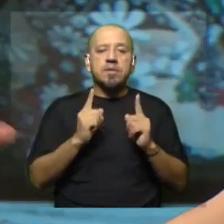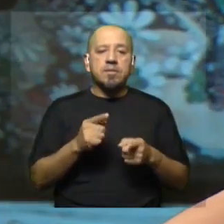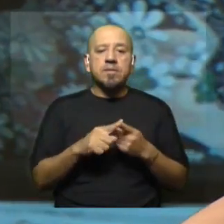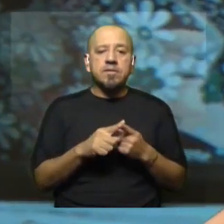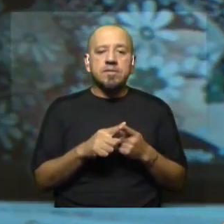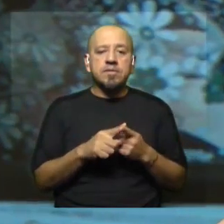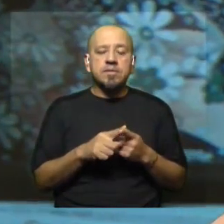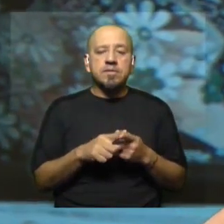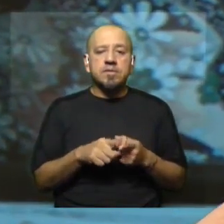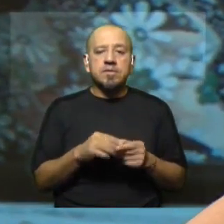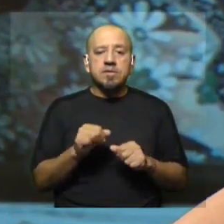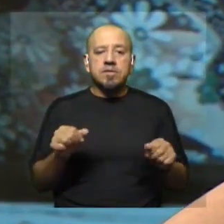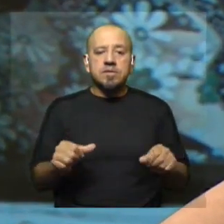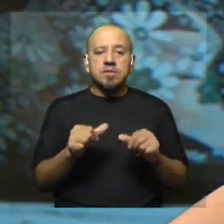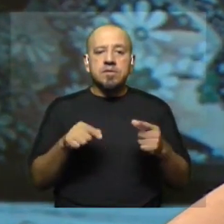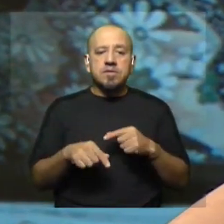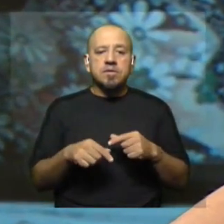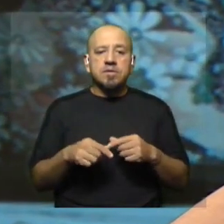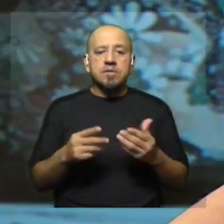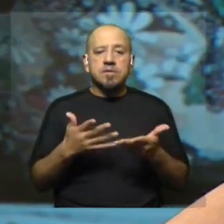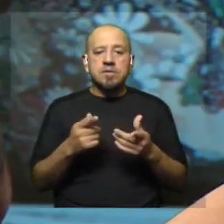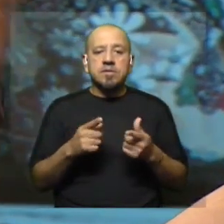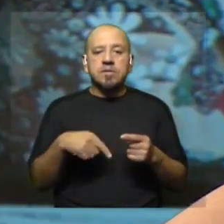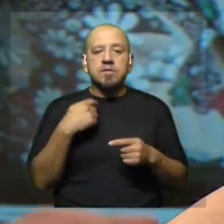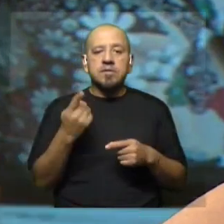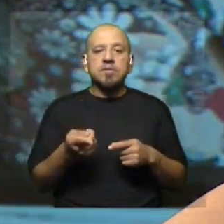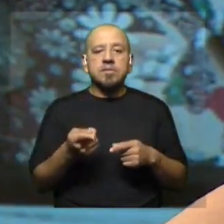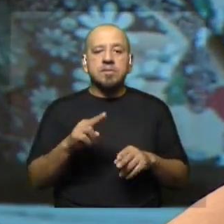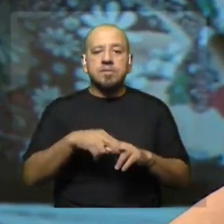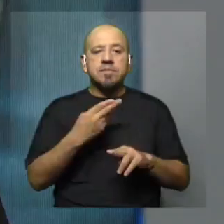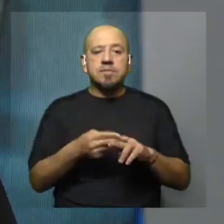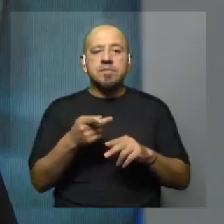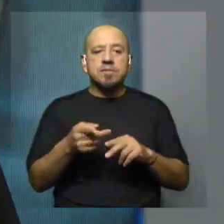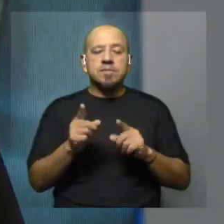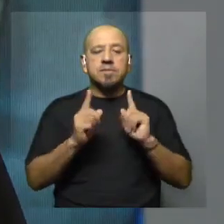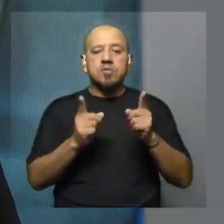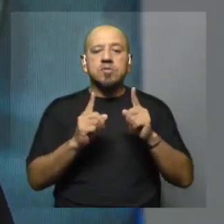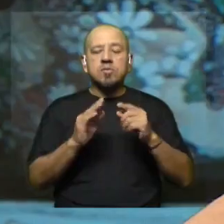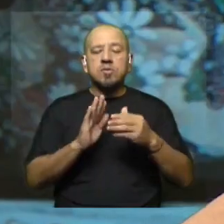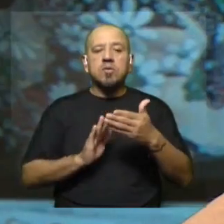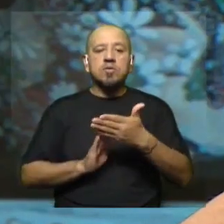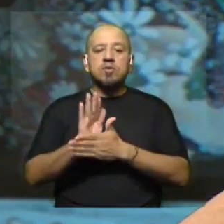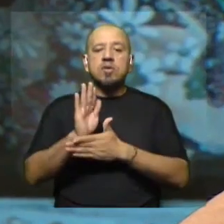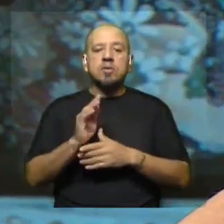programa, además, Daniel, lo pueden hacer porque se pueden ir ahora, ya que después, mañana, nos pueden volver a ver a las 11 de la mañana y